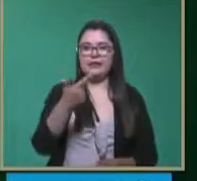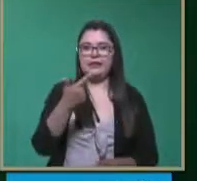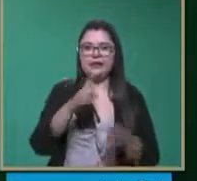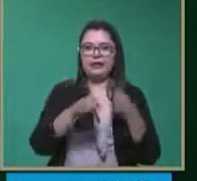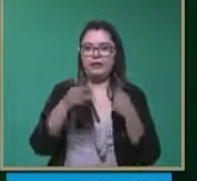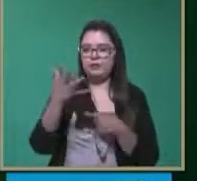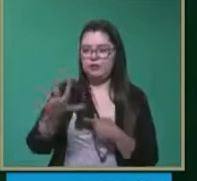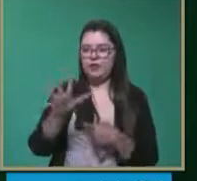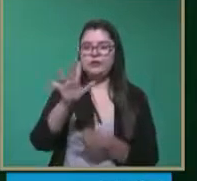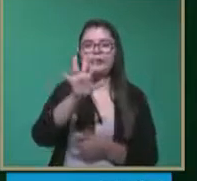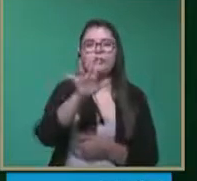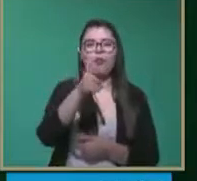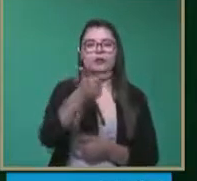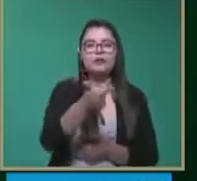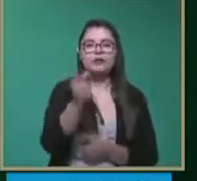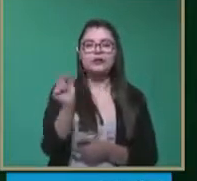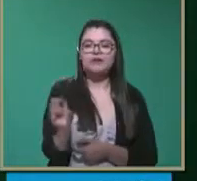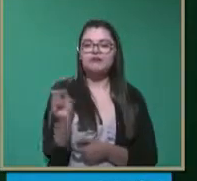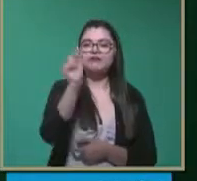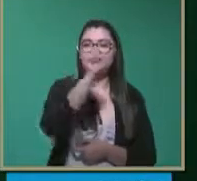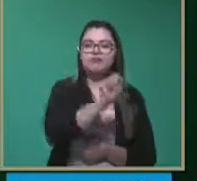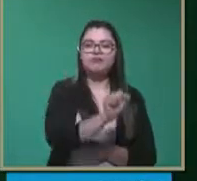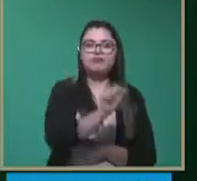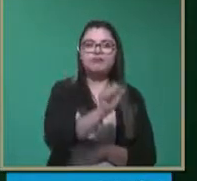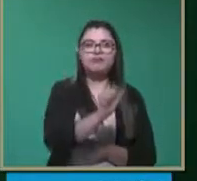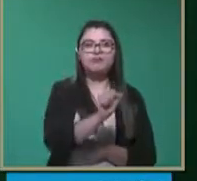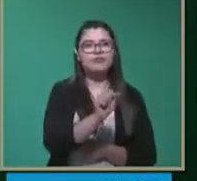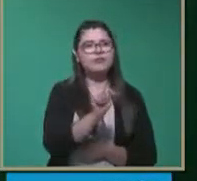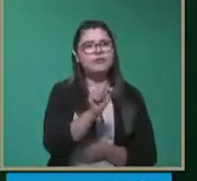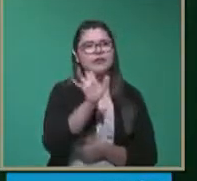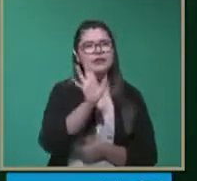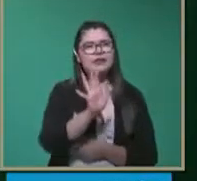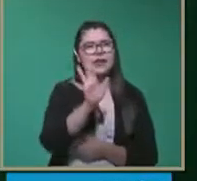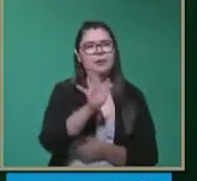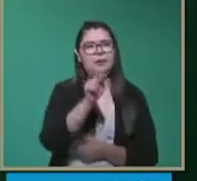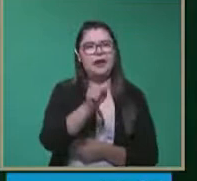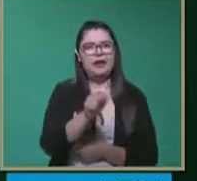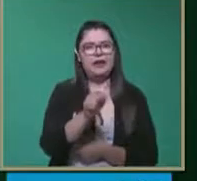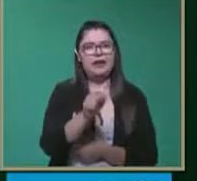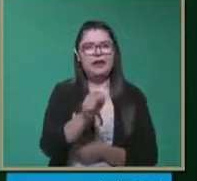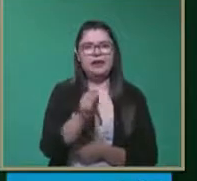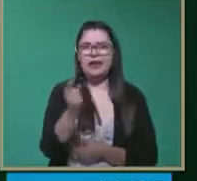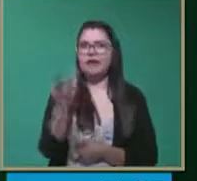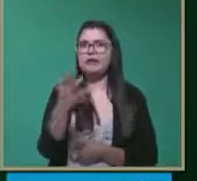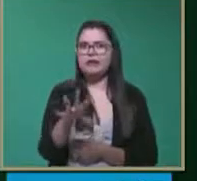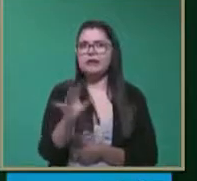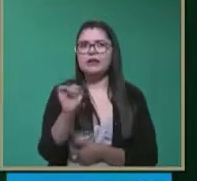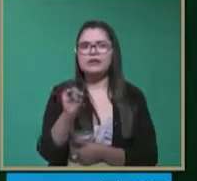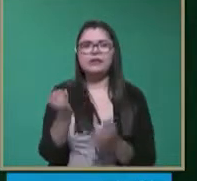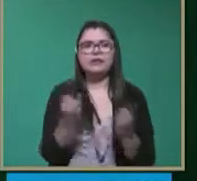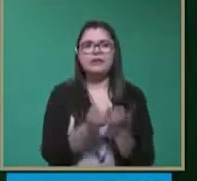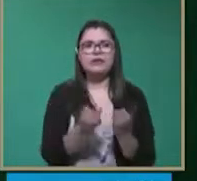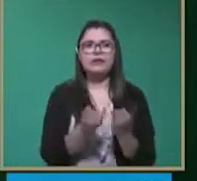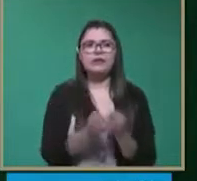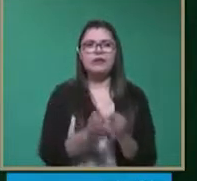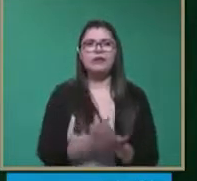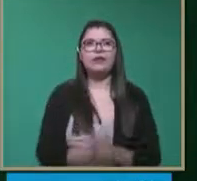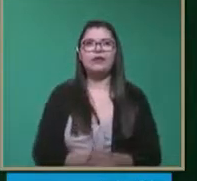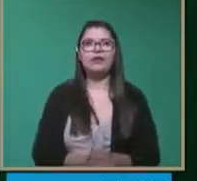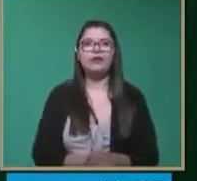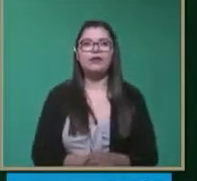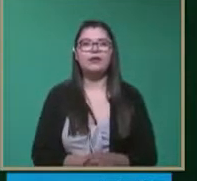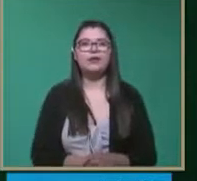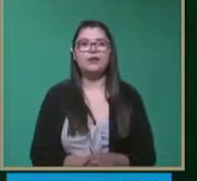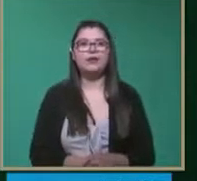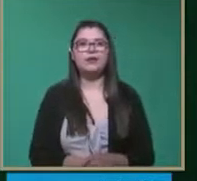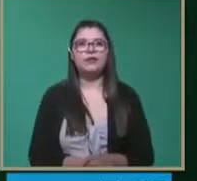dar otro salto. Ah, se parece mucho a este. ¿Tendrá la misma cantidad, maestra? Se me hace que sí, maestra. A ver, no, lo comprobamos. No. Bueno,